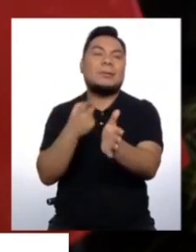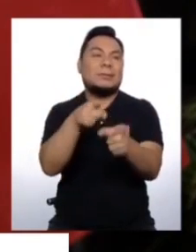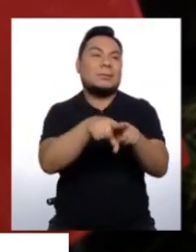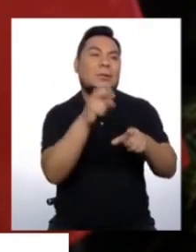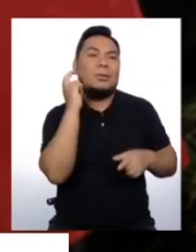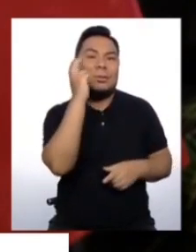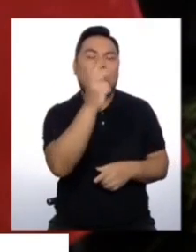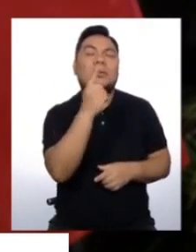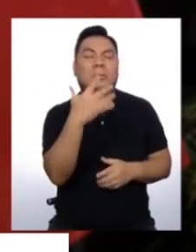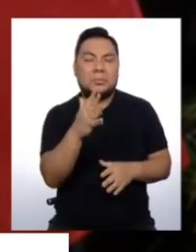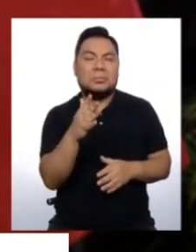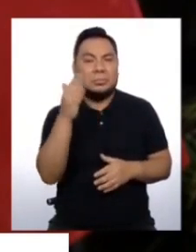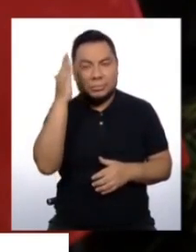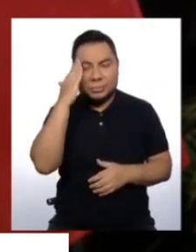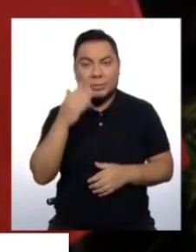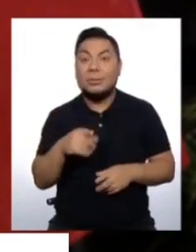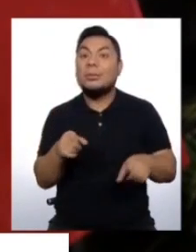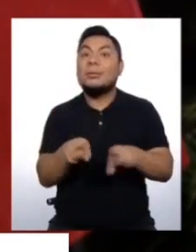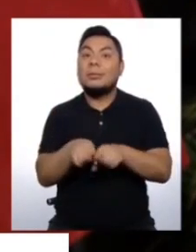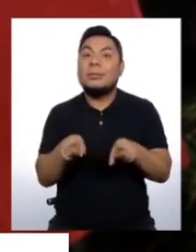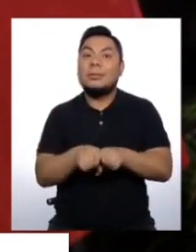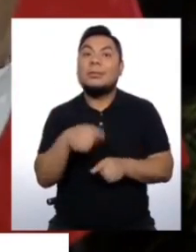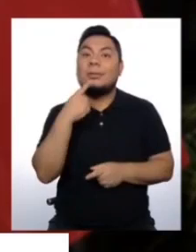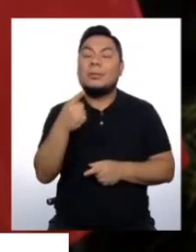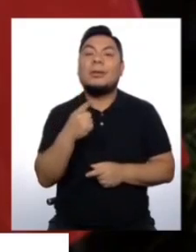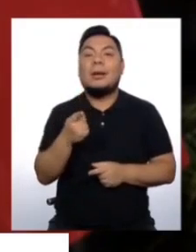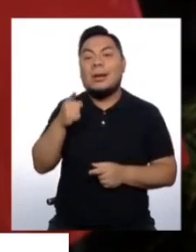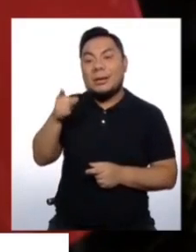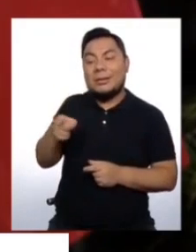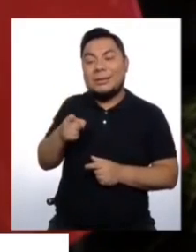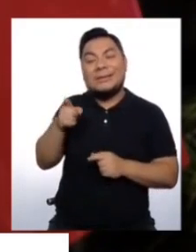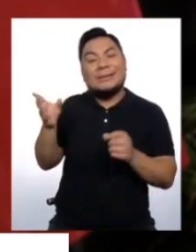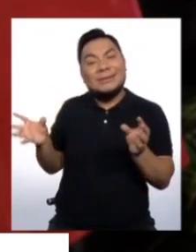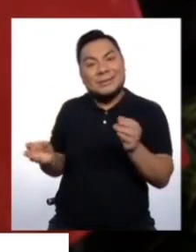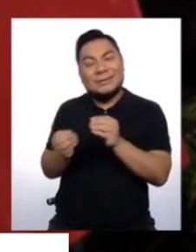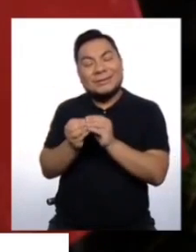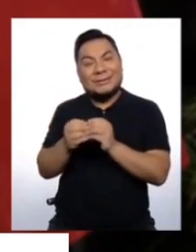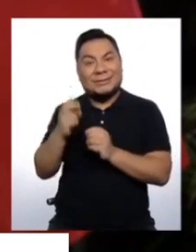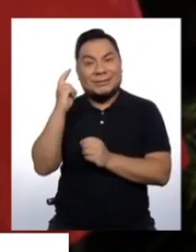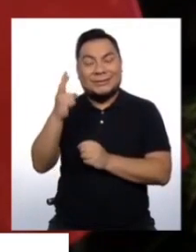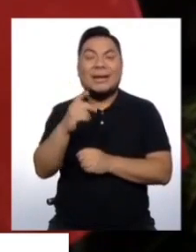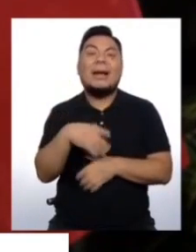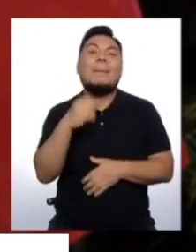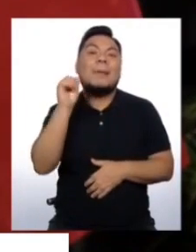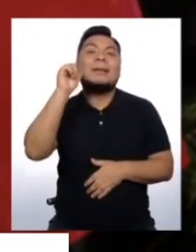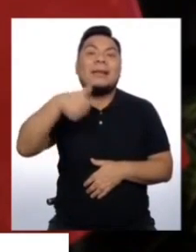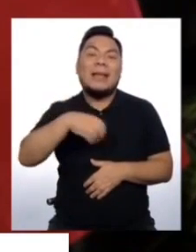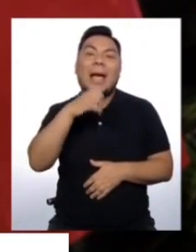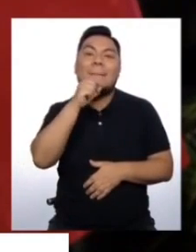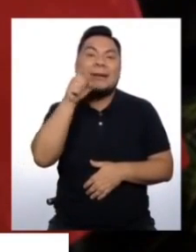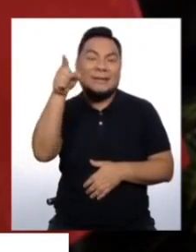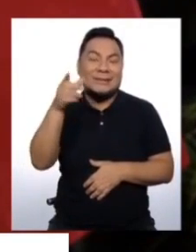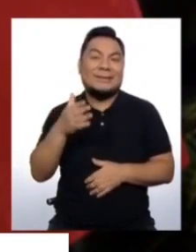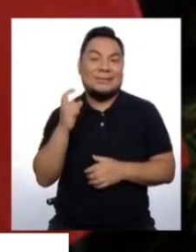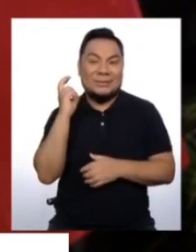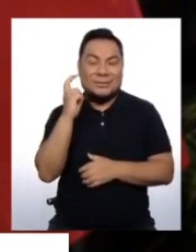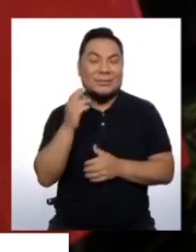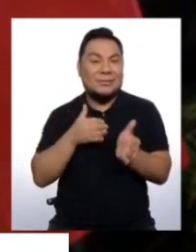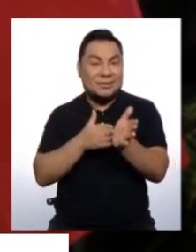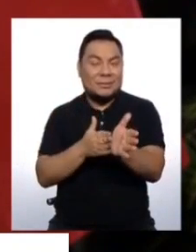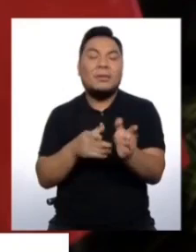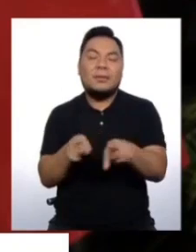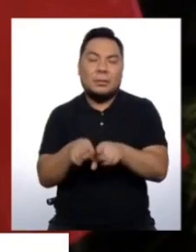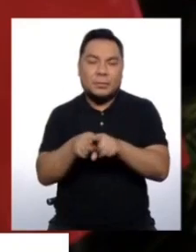línea 1, sino también las líneas alimentadoras del sistema también van a ser evaluadas. Entonces, si yo